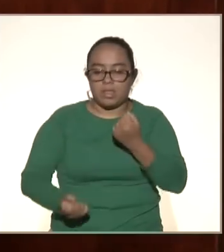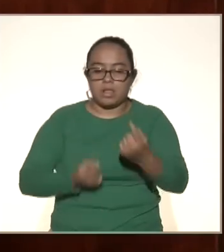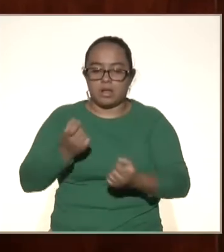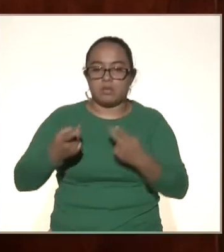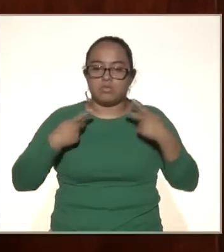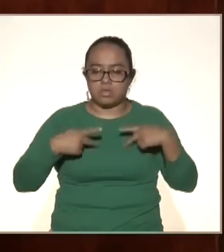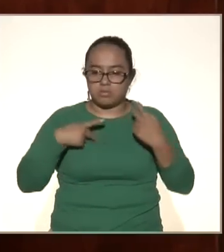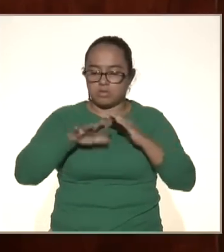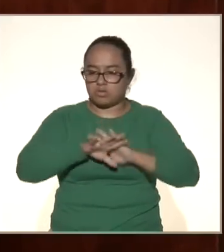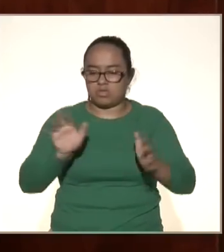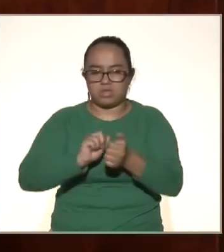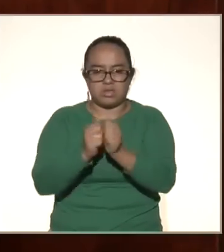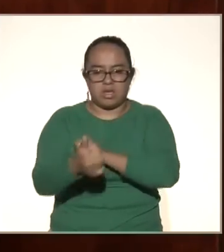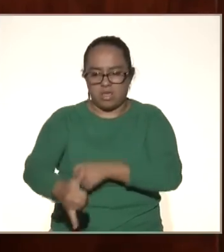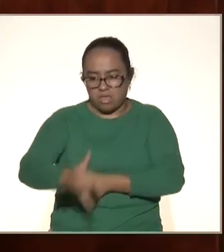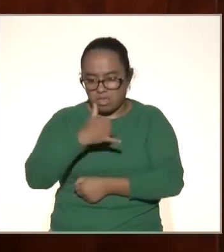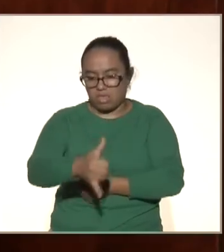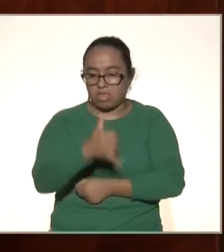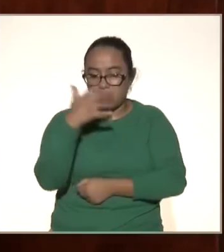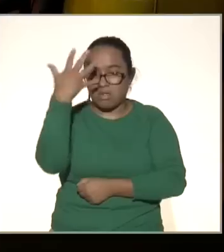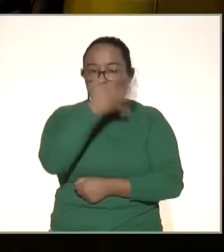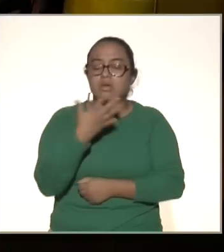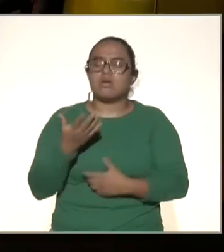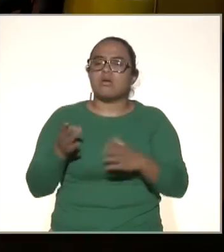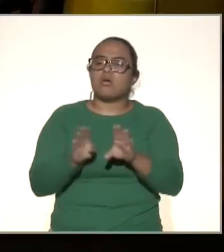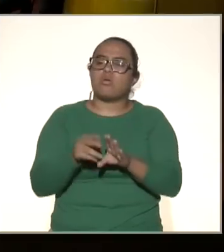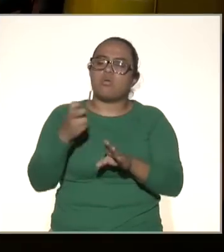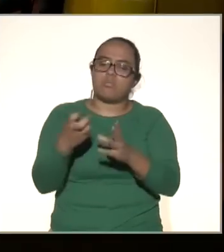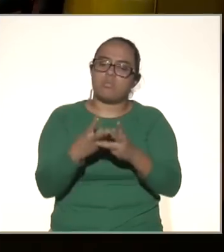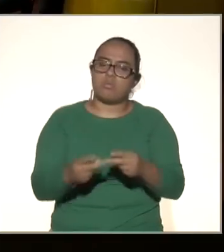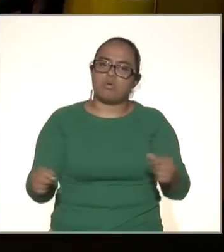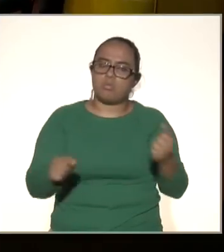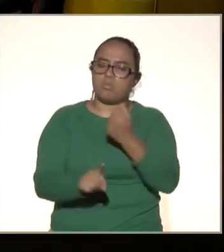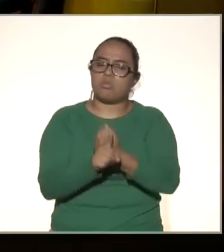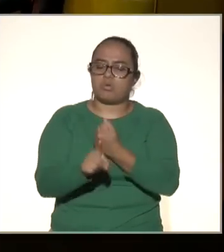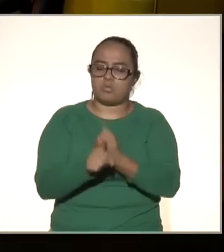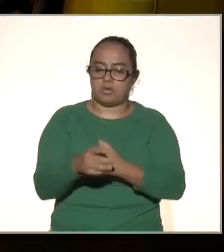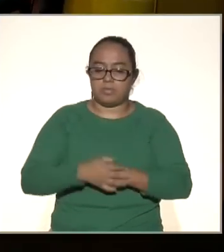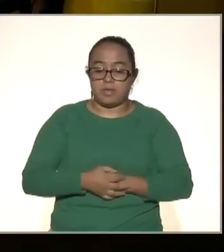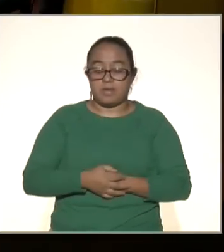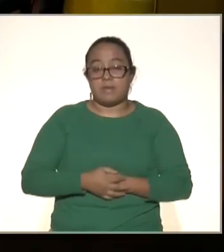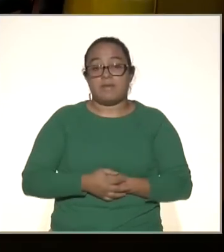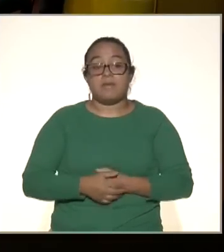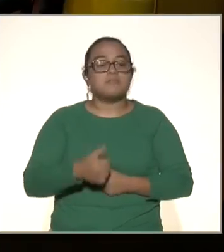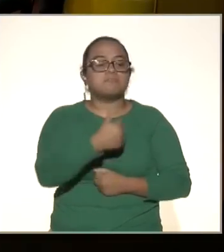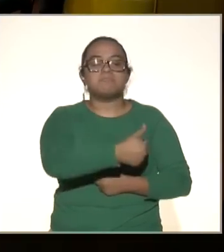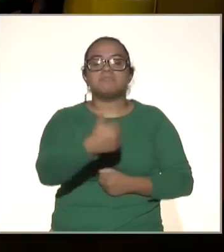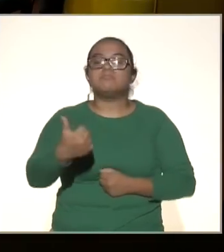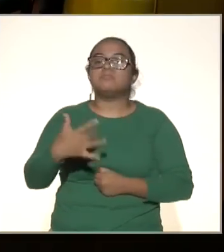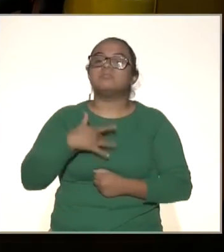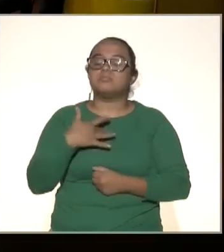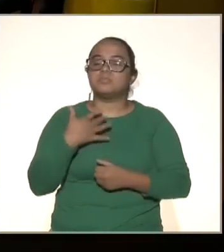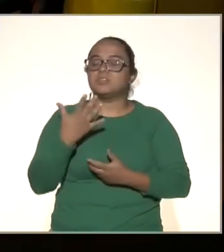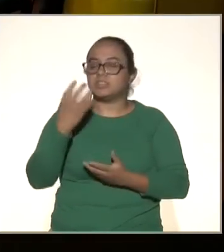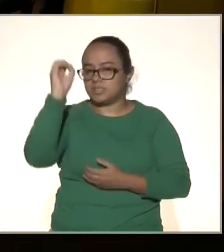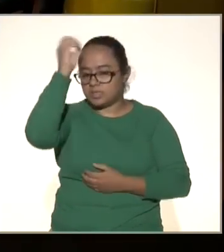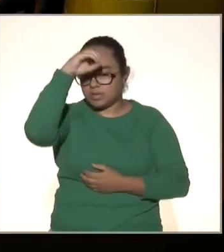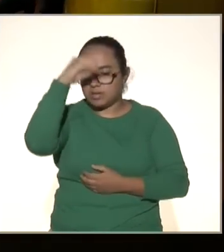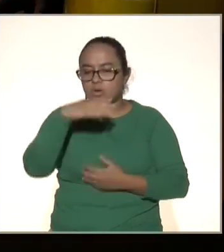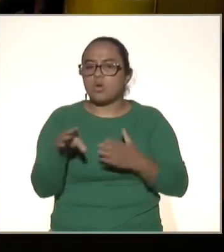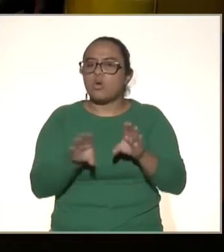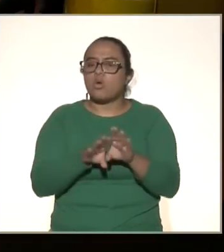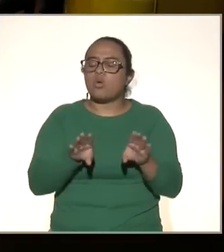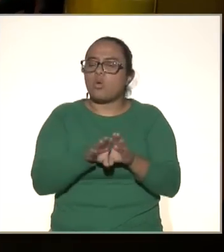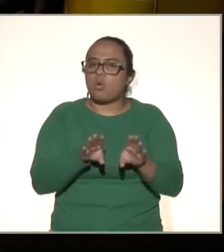el alcoholismo. ¿Cómo enfrentamos esta situación? A ver, cada quien denos su propuesta. Empecemos contigo, Carla.